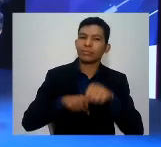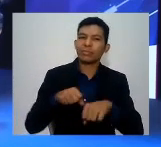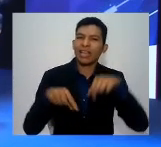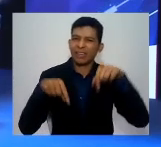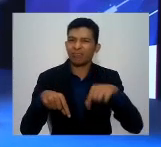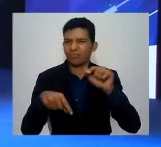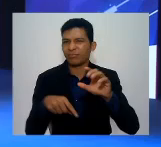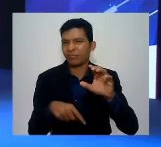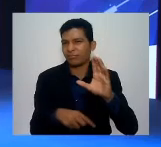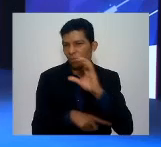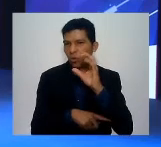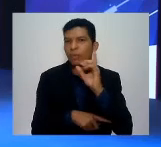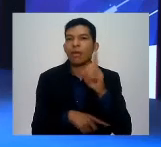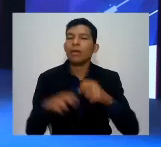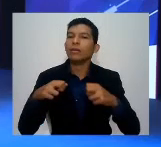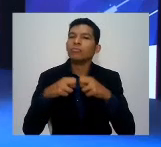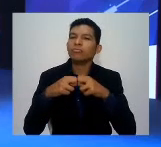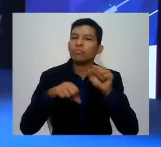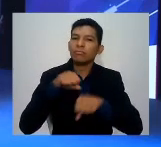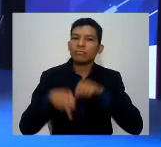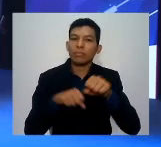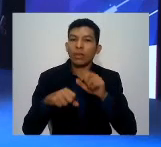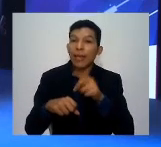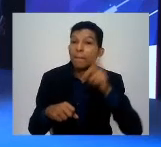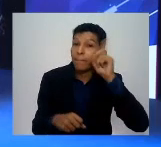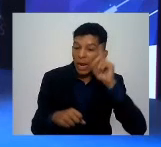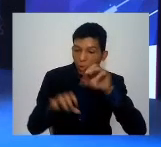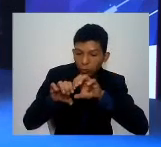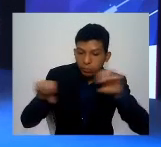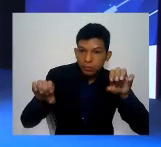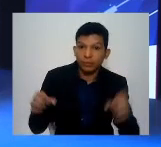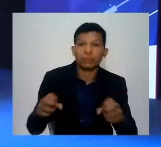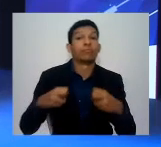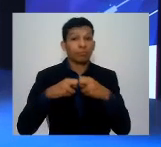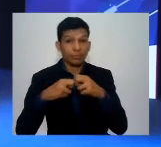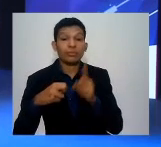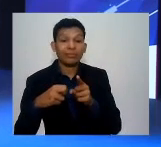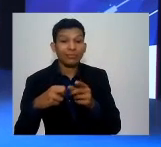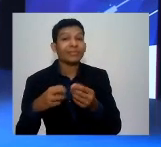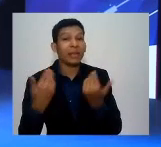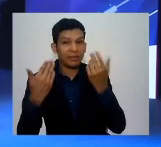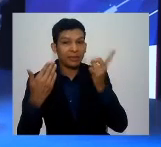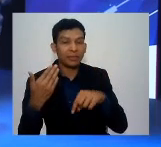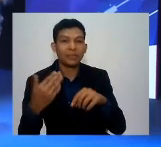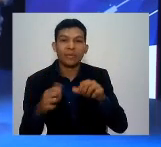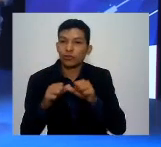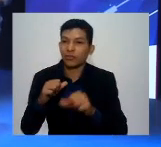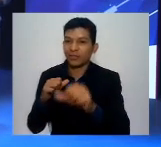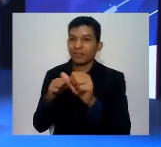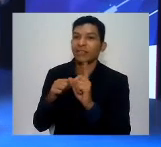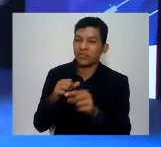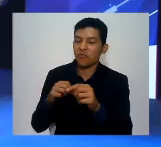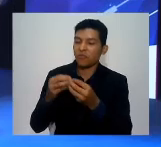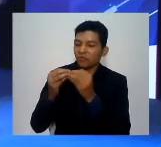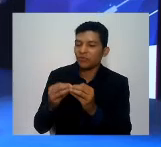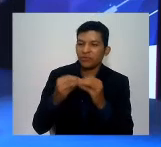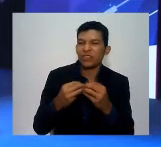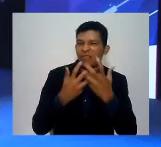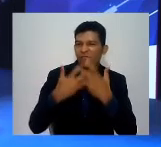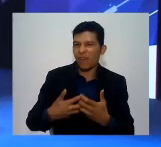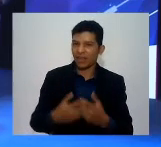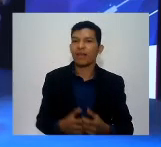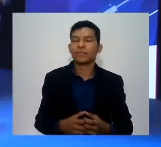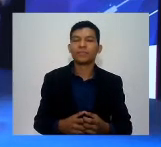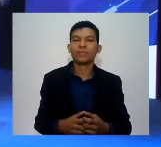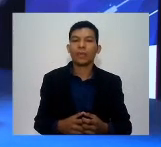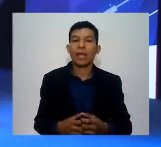Y para eso, un grupo de estudiantes desarrolló una serie de dispositivos que mediante señales auditivas ayudaban al entrenamiento